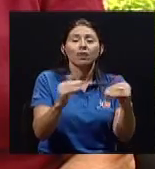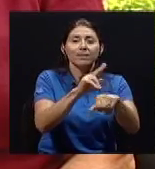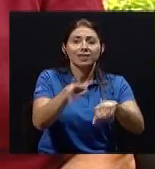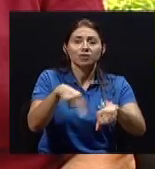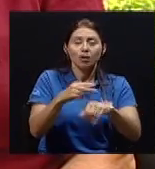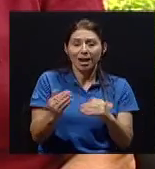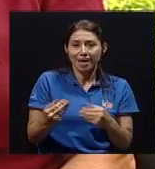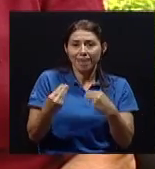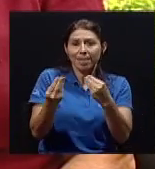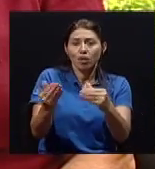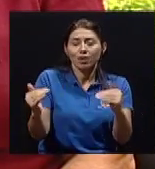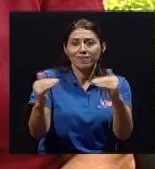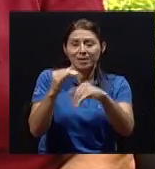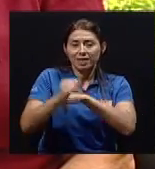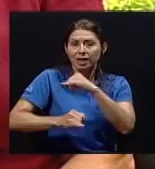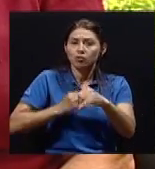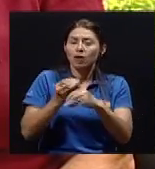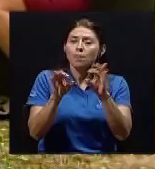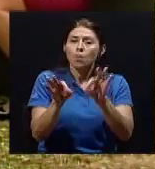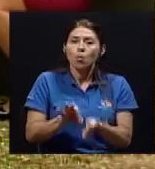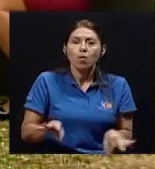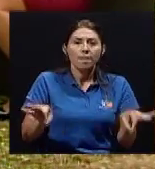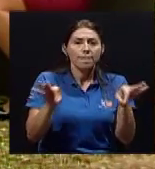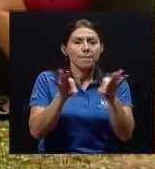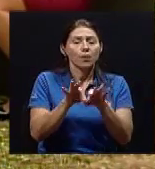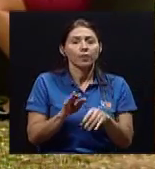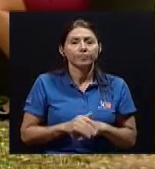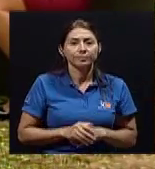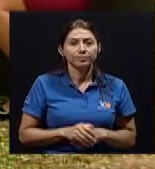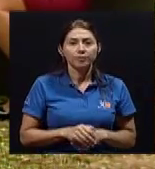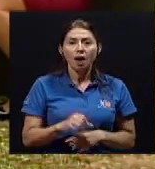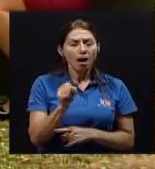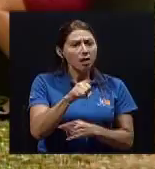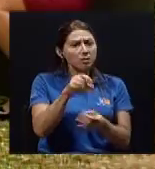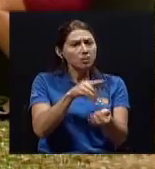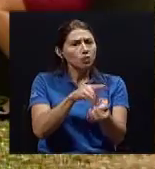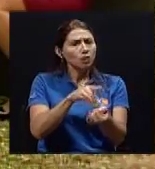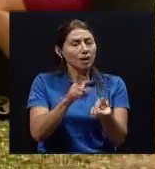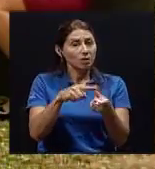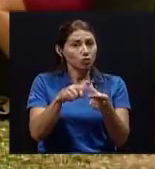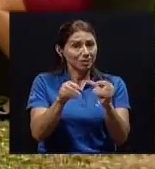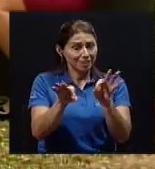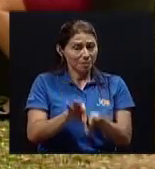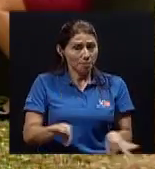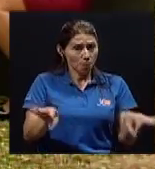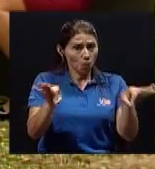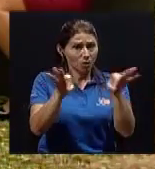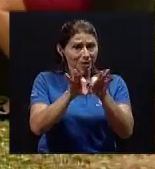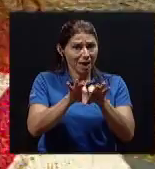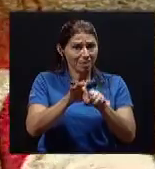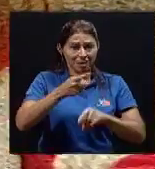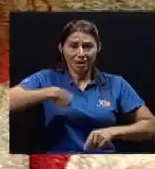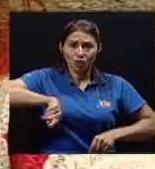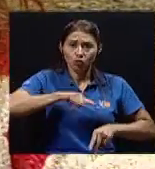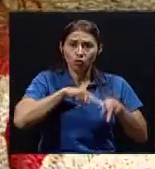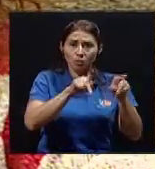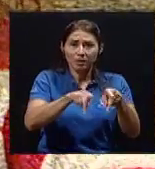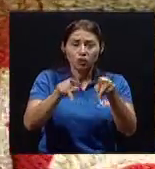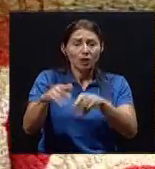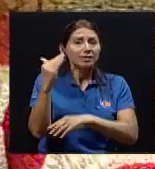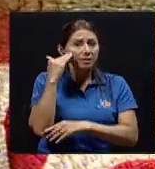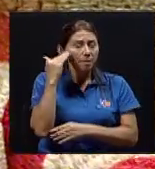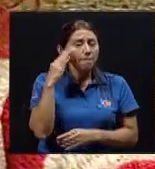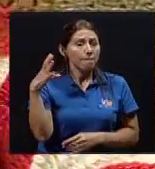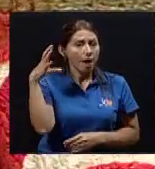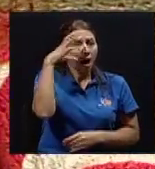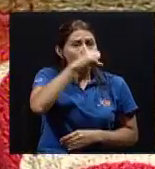pues es relevante. Doctor, entonces es importante que las personas sepamos que la microbiología se